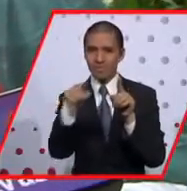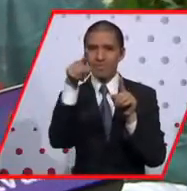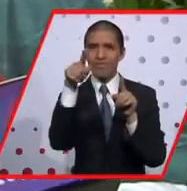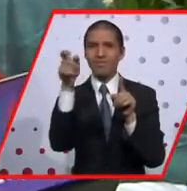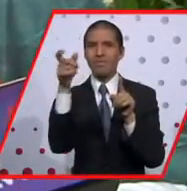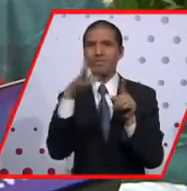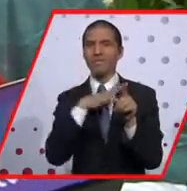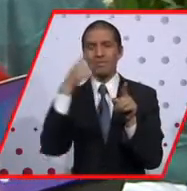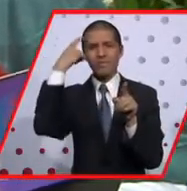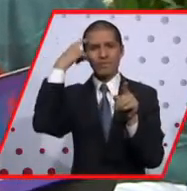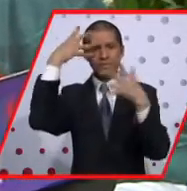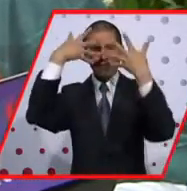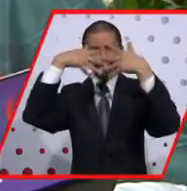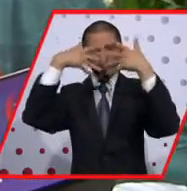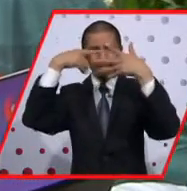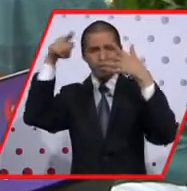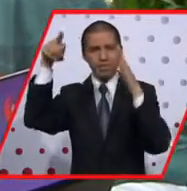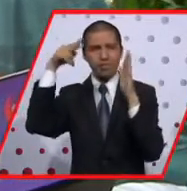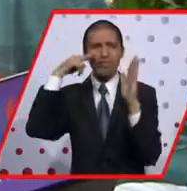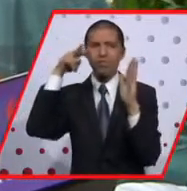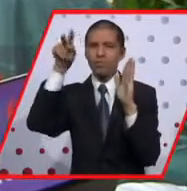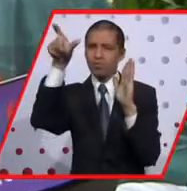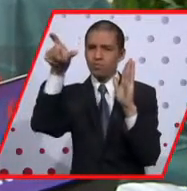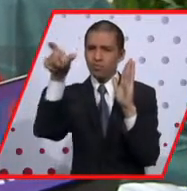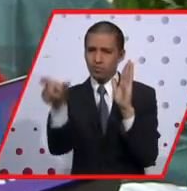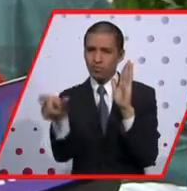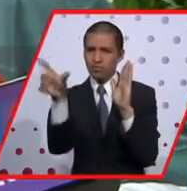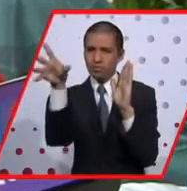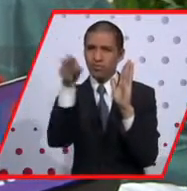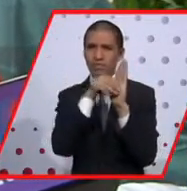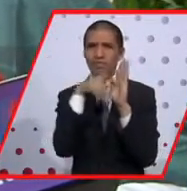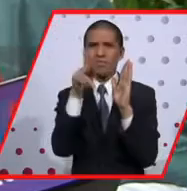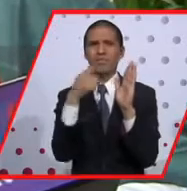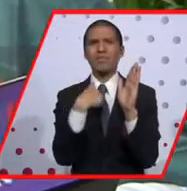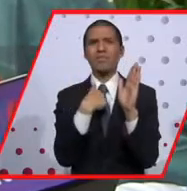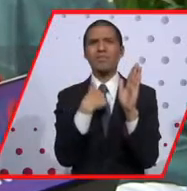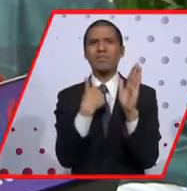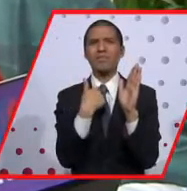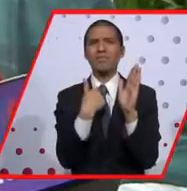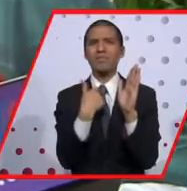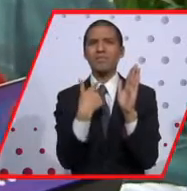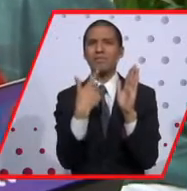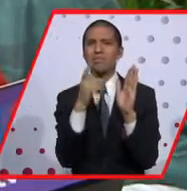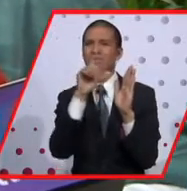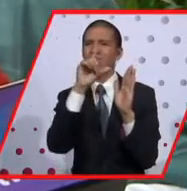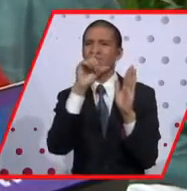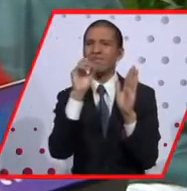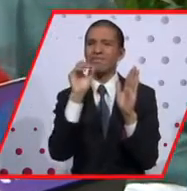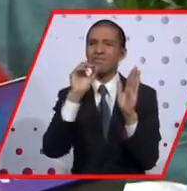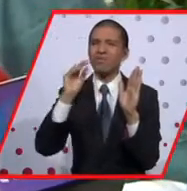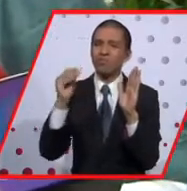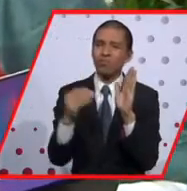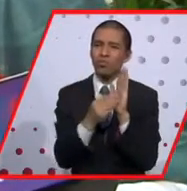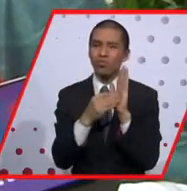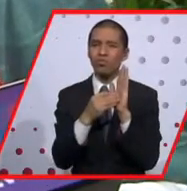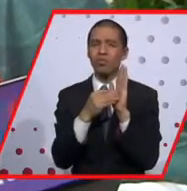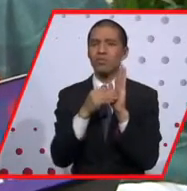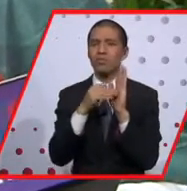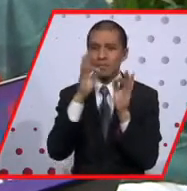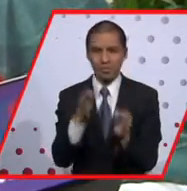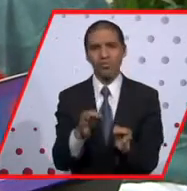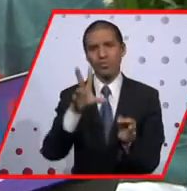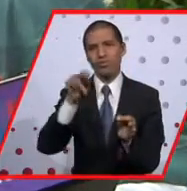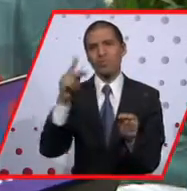auxiliares que están en la mente. Para la proporción, pero yo lo desproporciono un poco porque creo que hay una imperfección en la